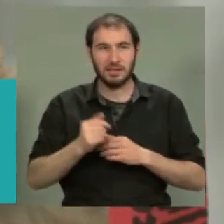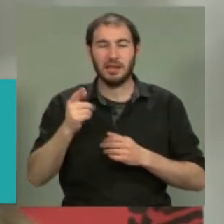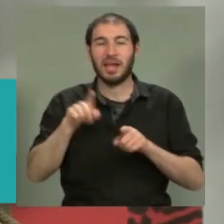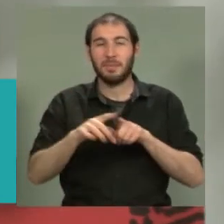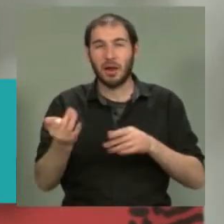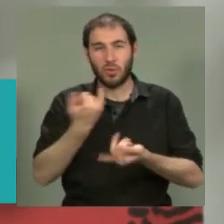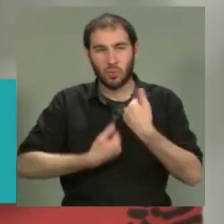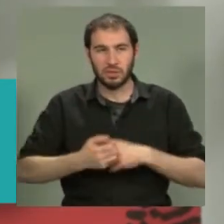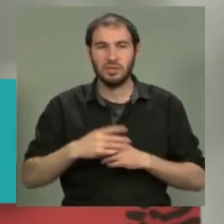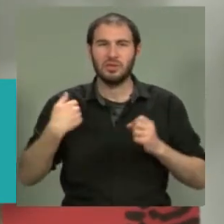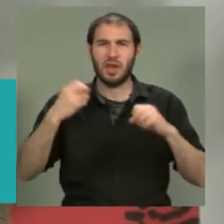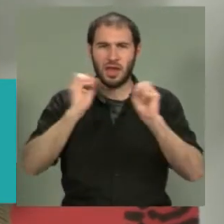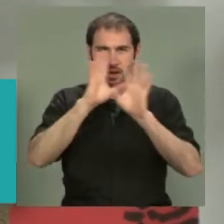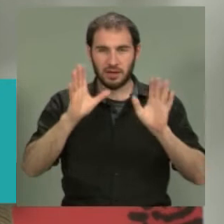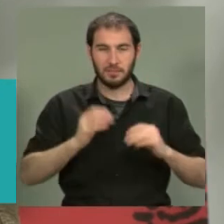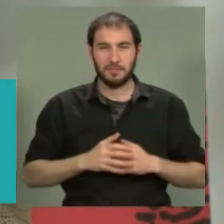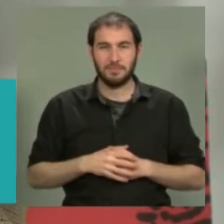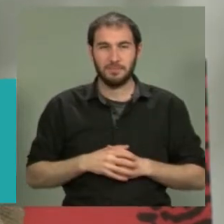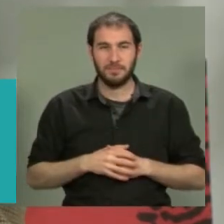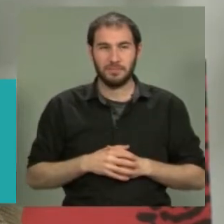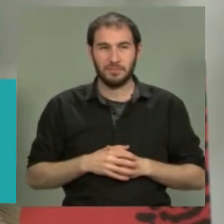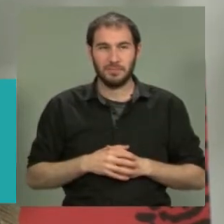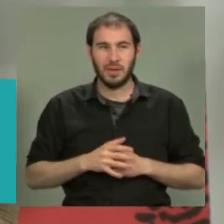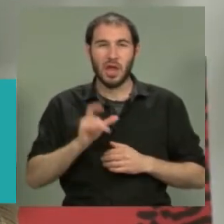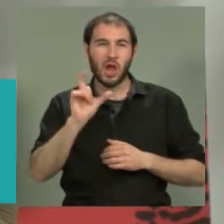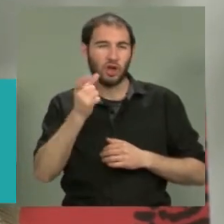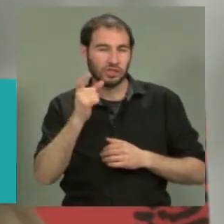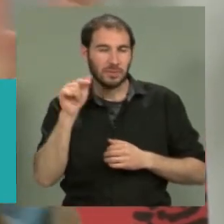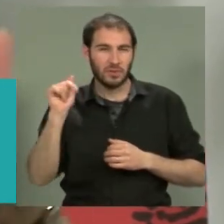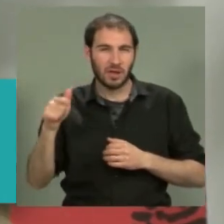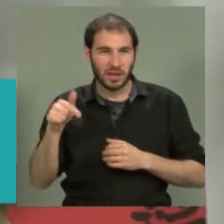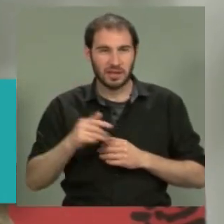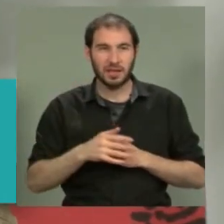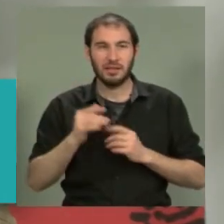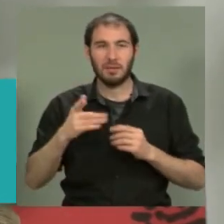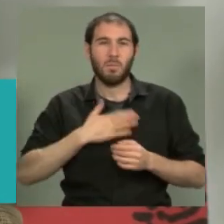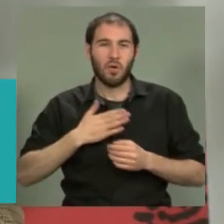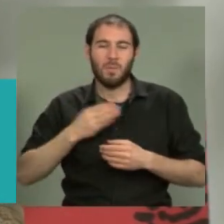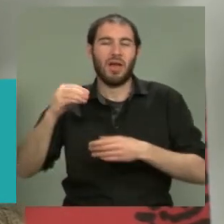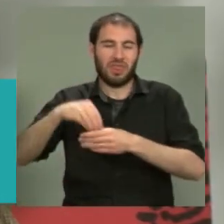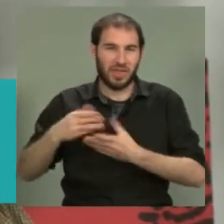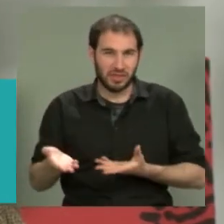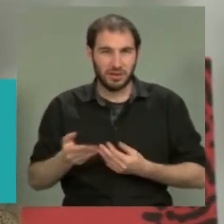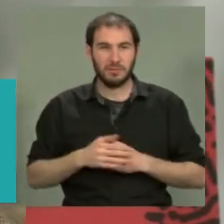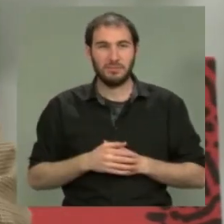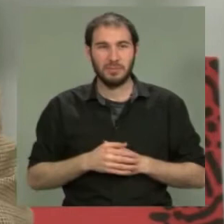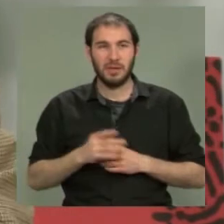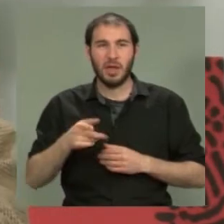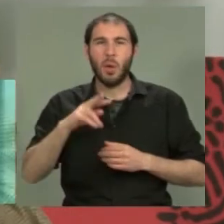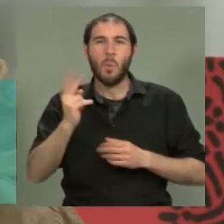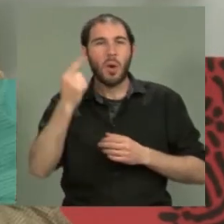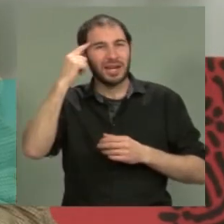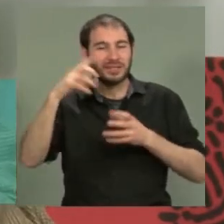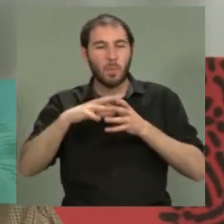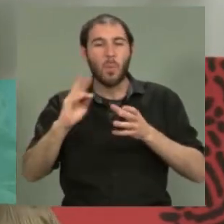hermano, quería aclarar que con los conceptos que ella lo vivió en carne propia, un estado vegetativo, una muerte